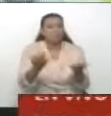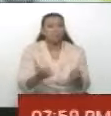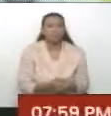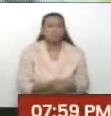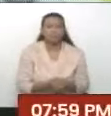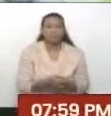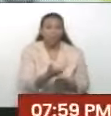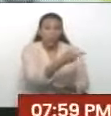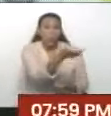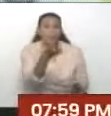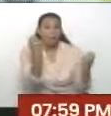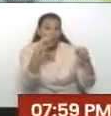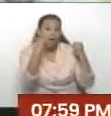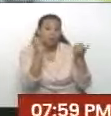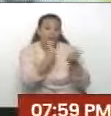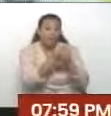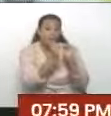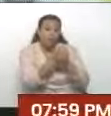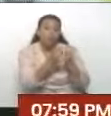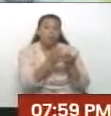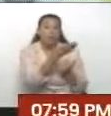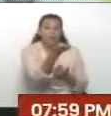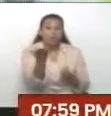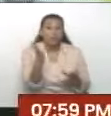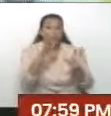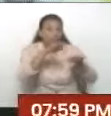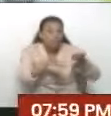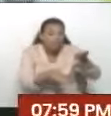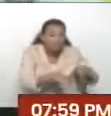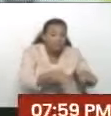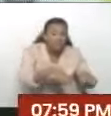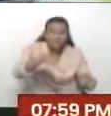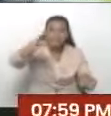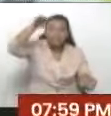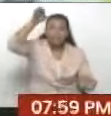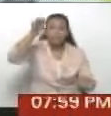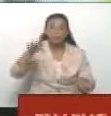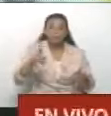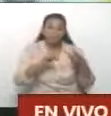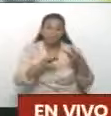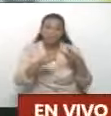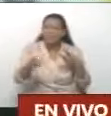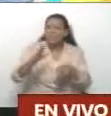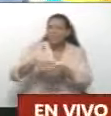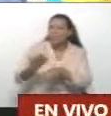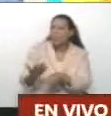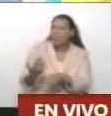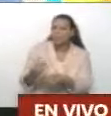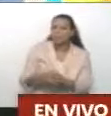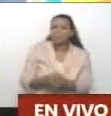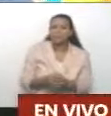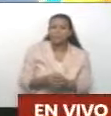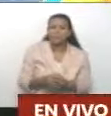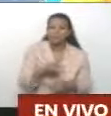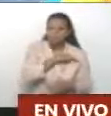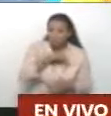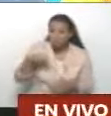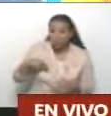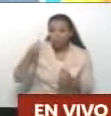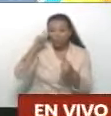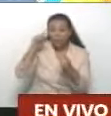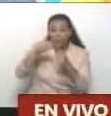Y además la práctica del deporte para todas las edades. ¿Qué me dice de este vértice, profesor? Sí, bueno, nosotros en ese